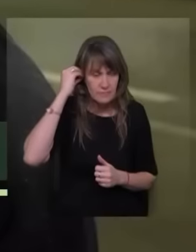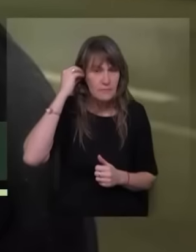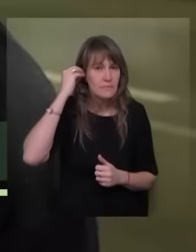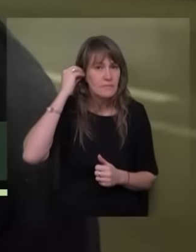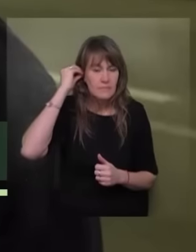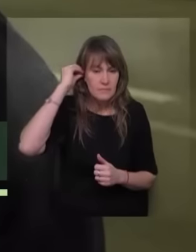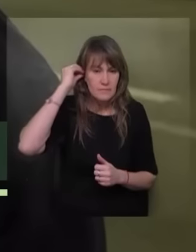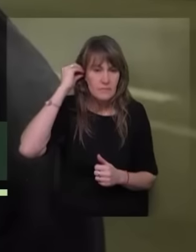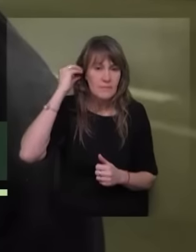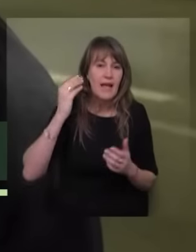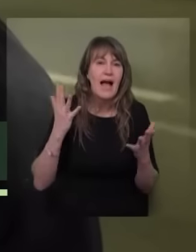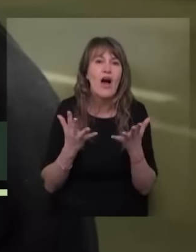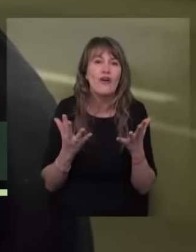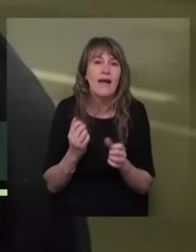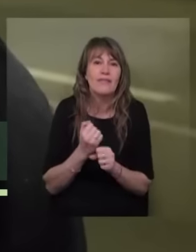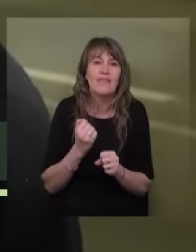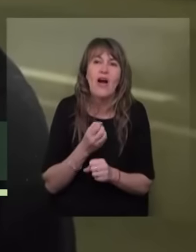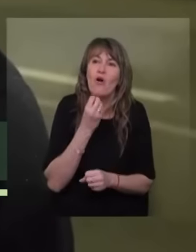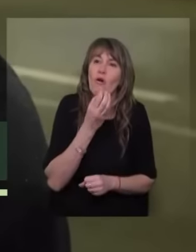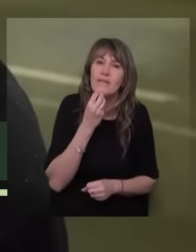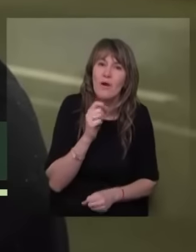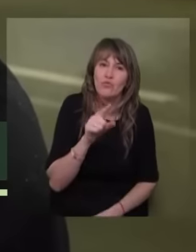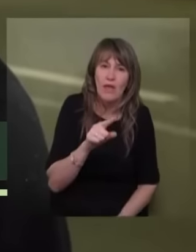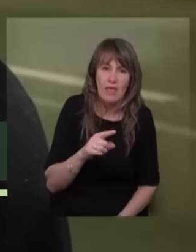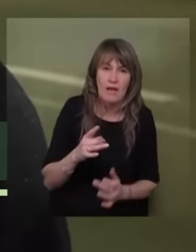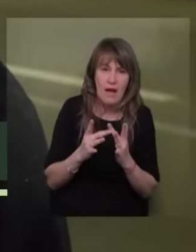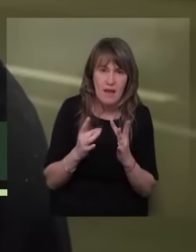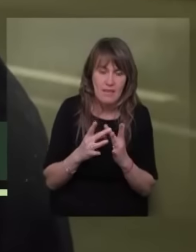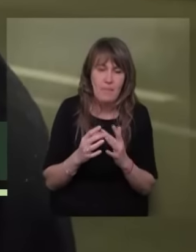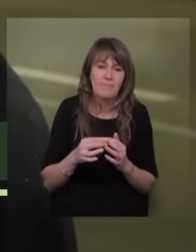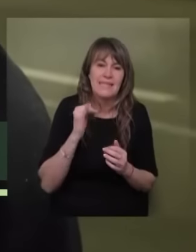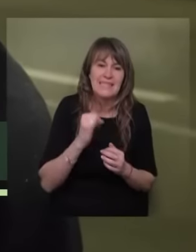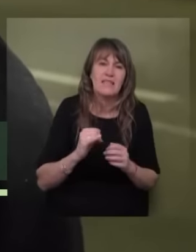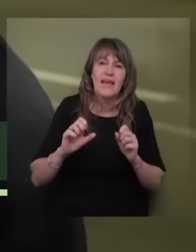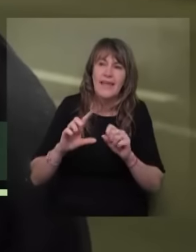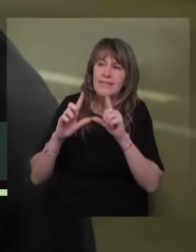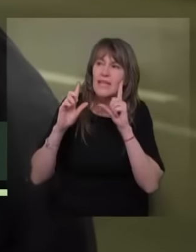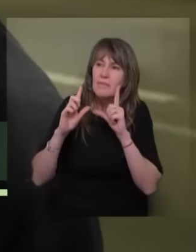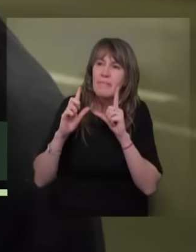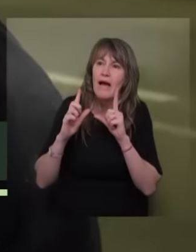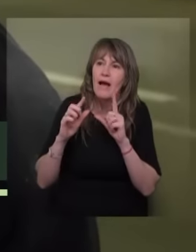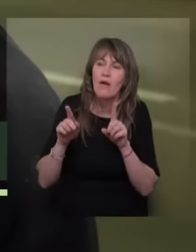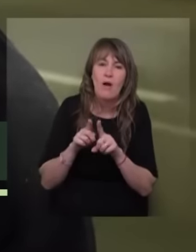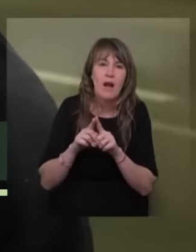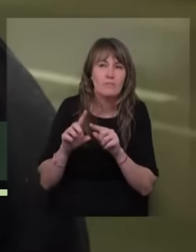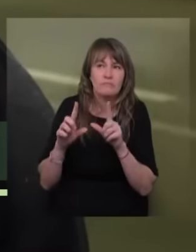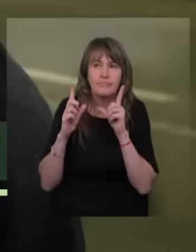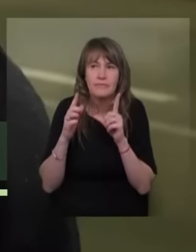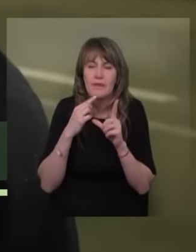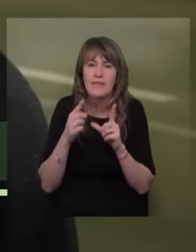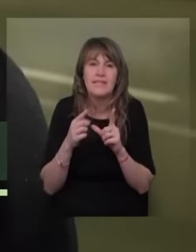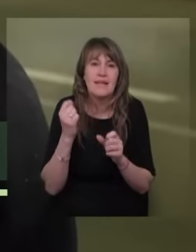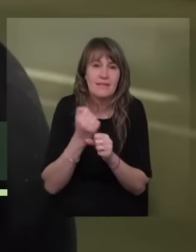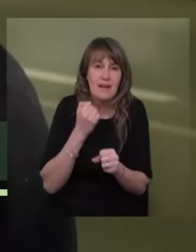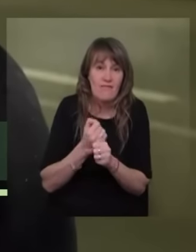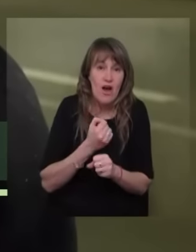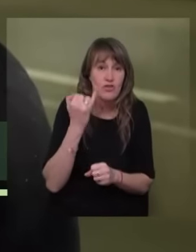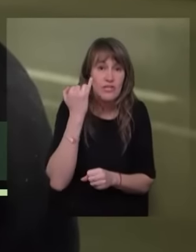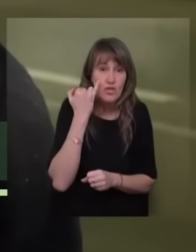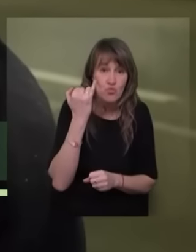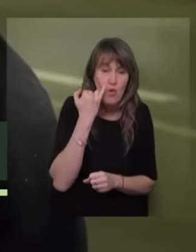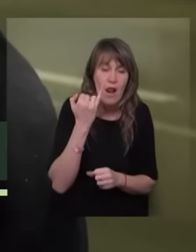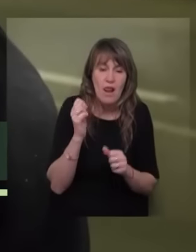trabajadoras sexuales Bueno a nosotros sobre todo nos oprimen las estigmatizaciones las estigmatizaciones que lleva el trabajo sexual impide